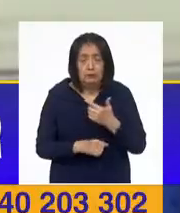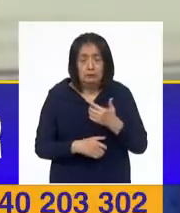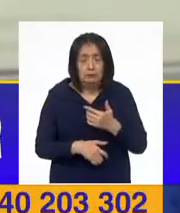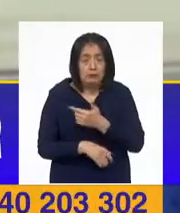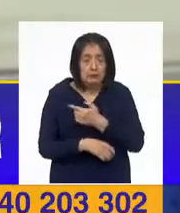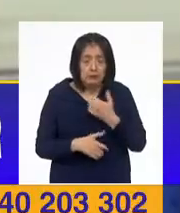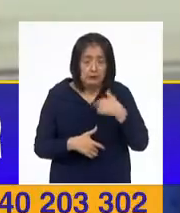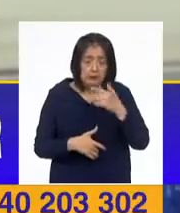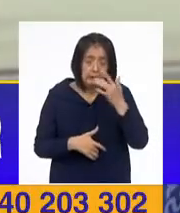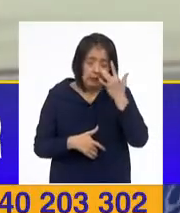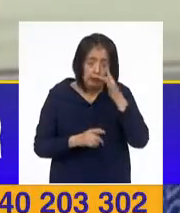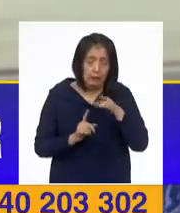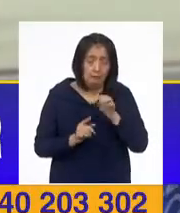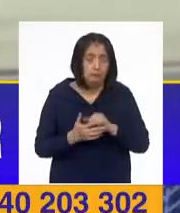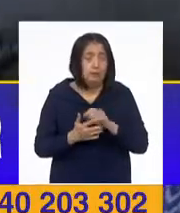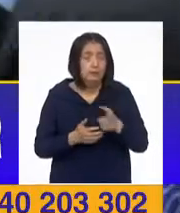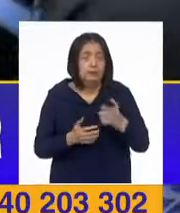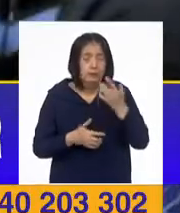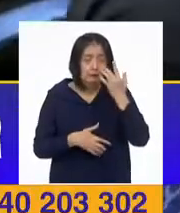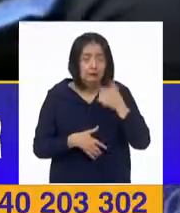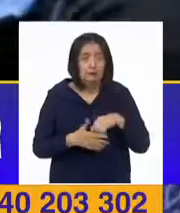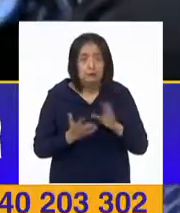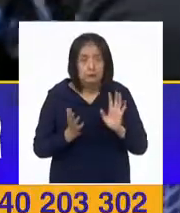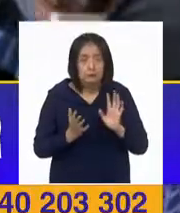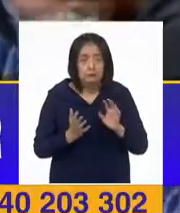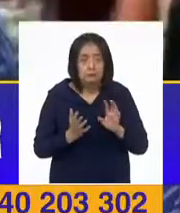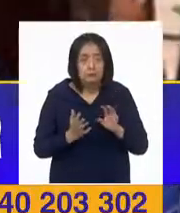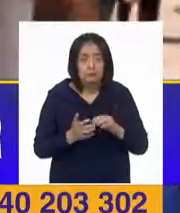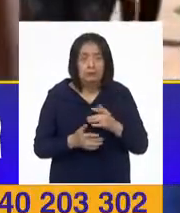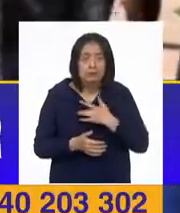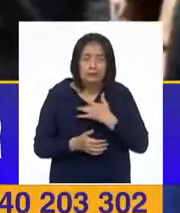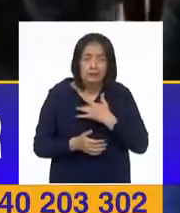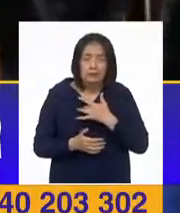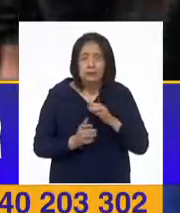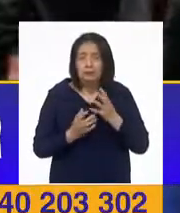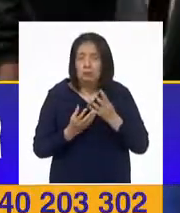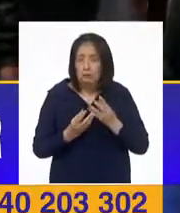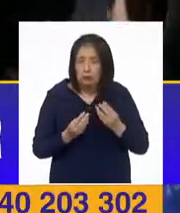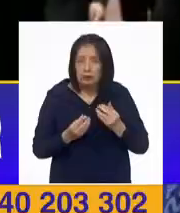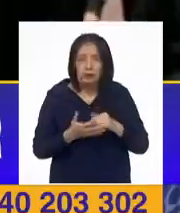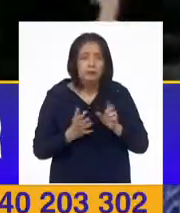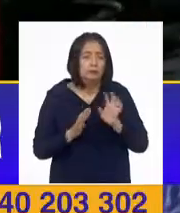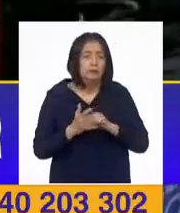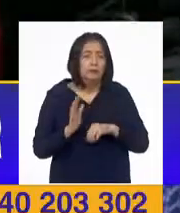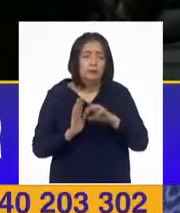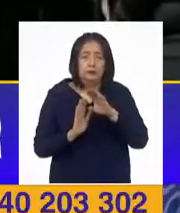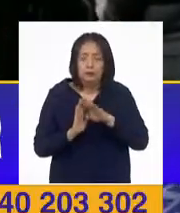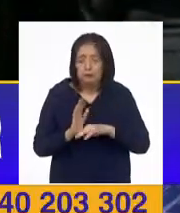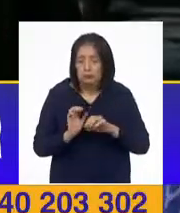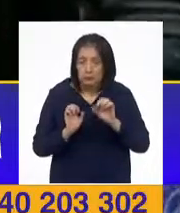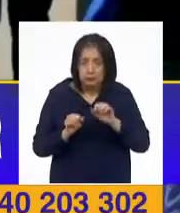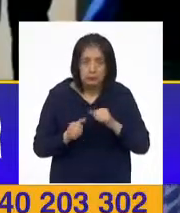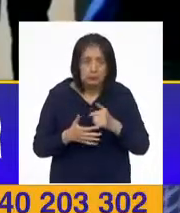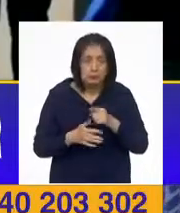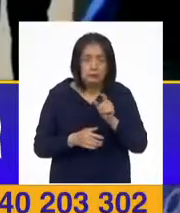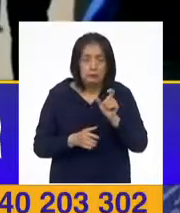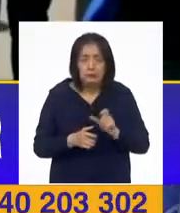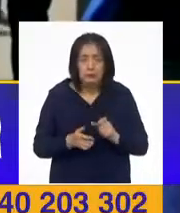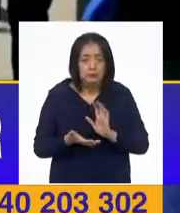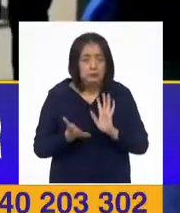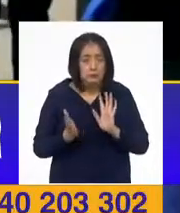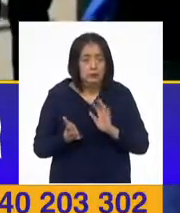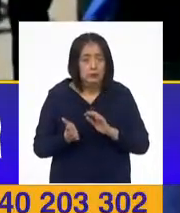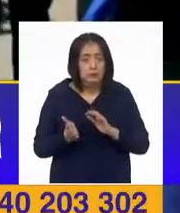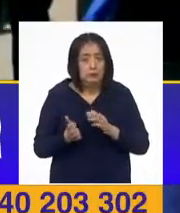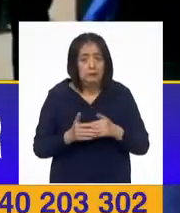igual se contagia, va a transitar la enfermedad con síntomas mucho más leves, reduce considerablemente la posibilidad de que esa persona acabe, por